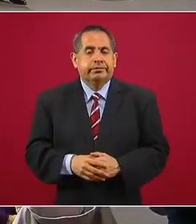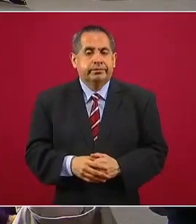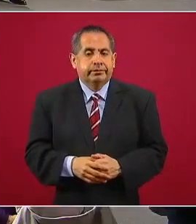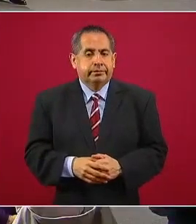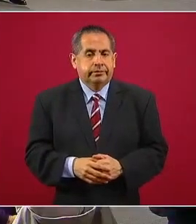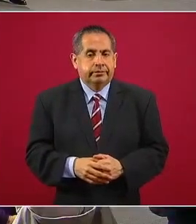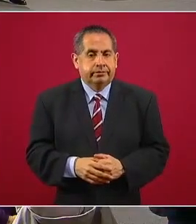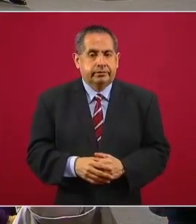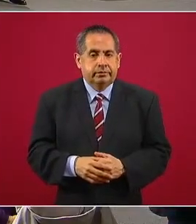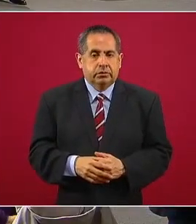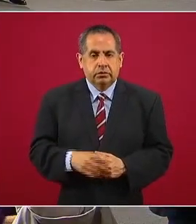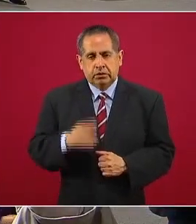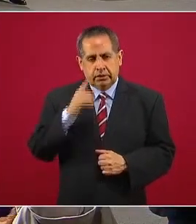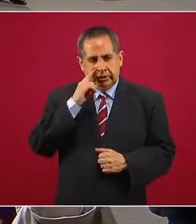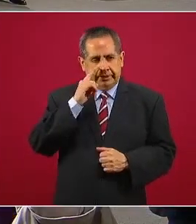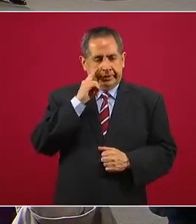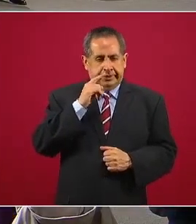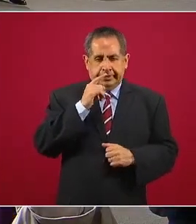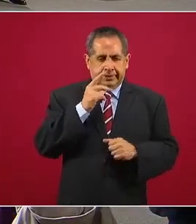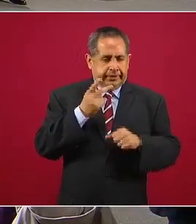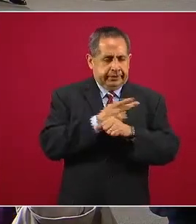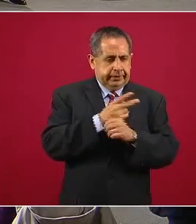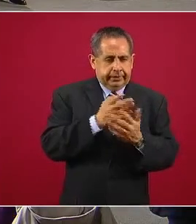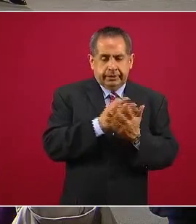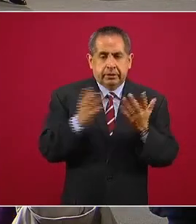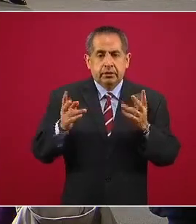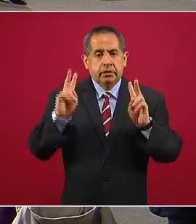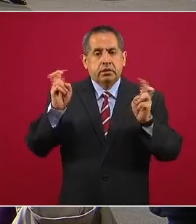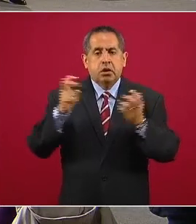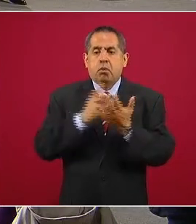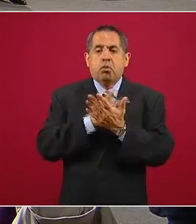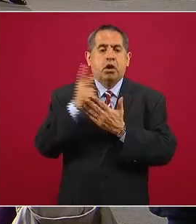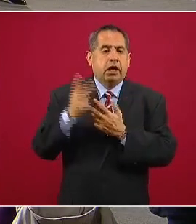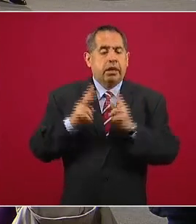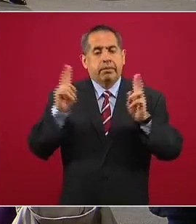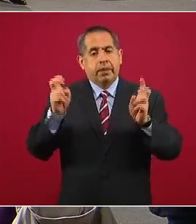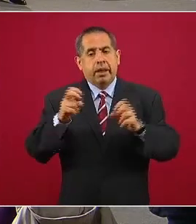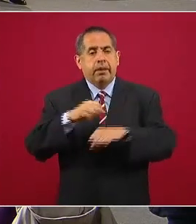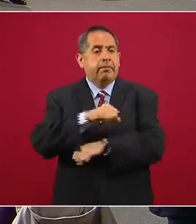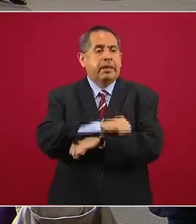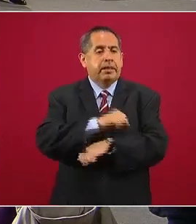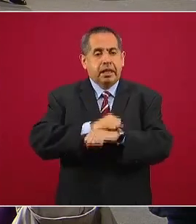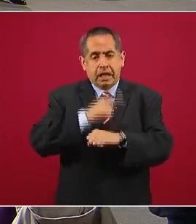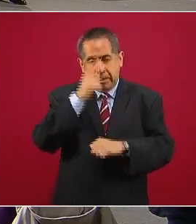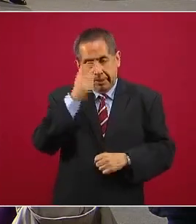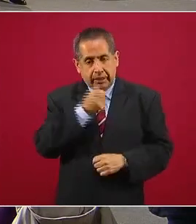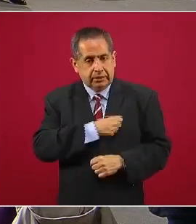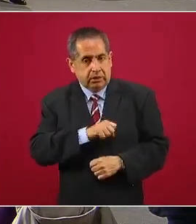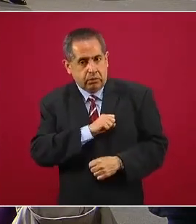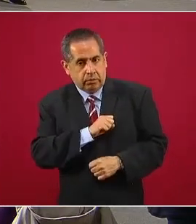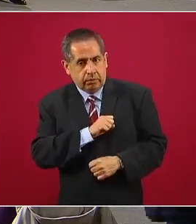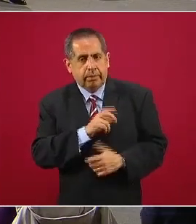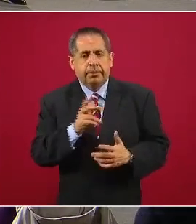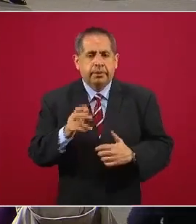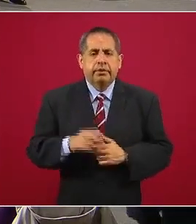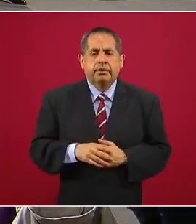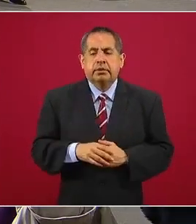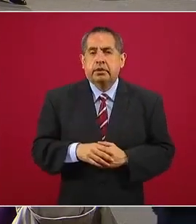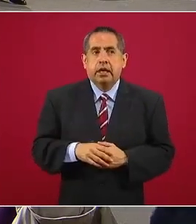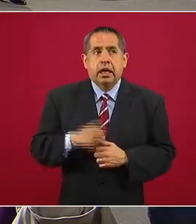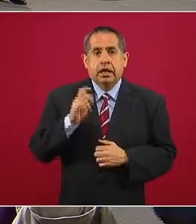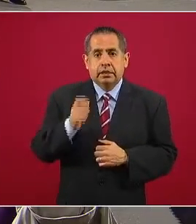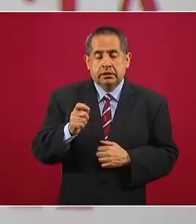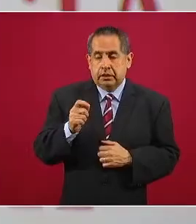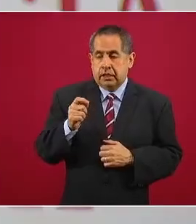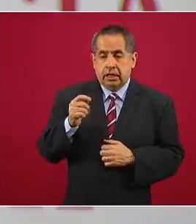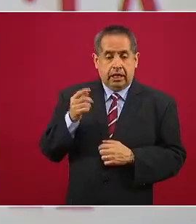Una panorámica del programa Ventanillas de la Salud, que se organizó junto con la Secretaría de Salud. Al día